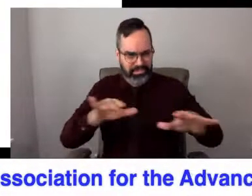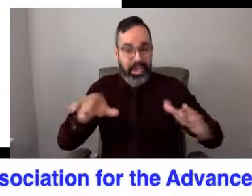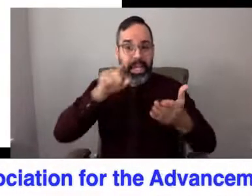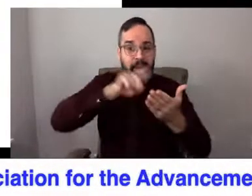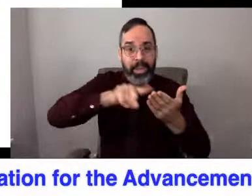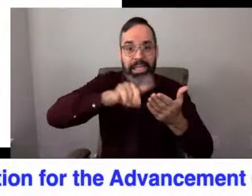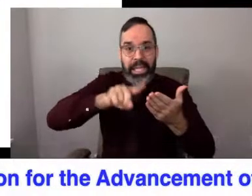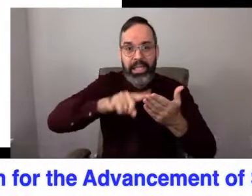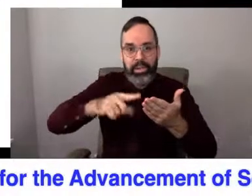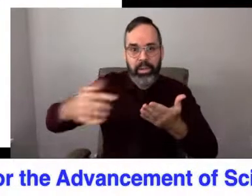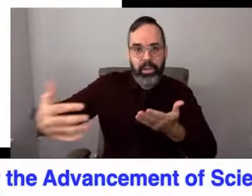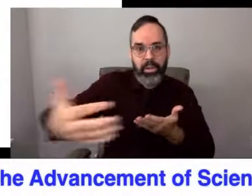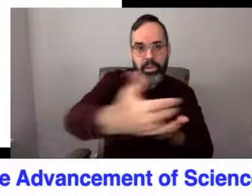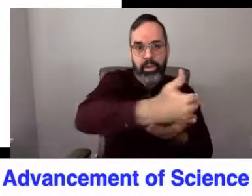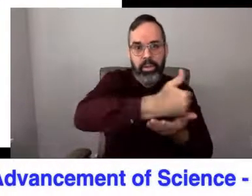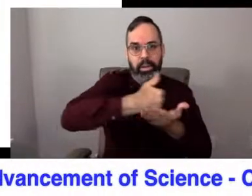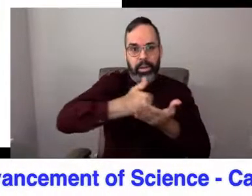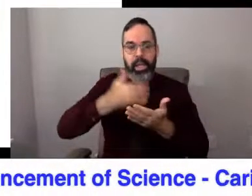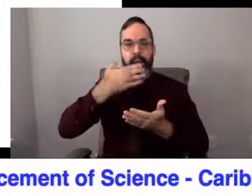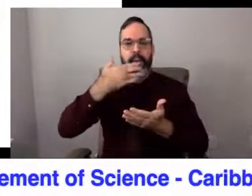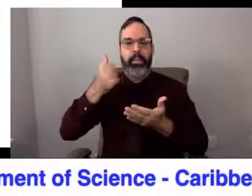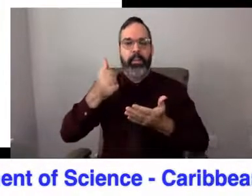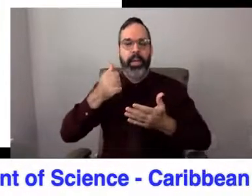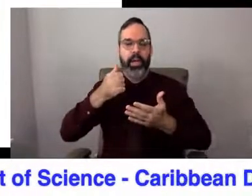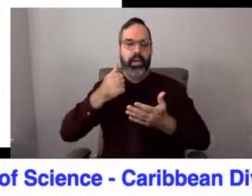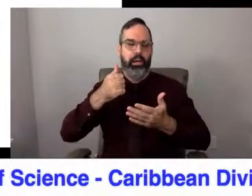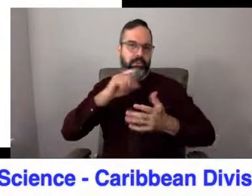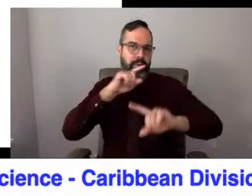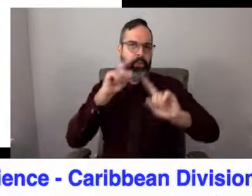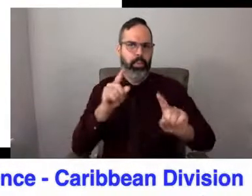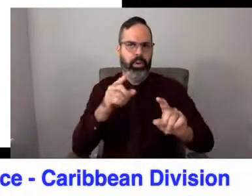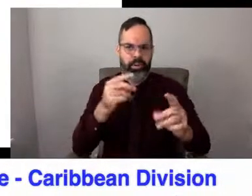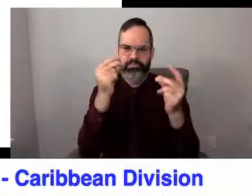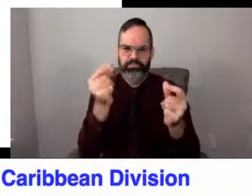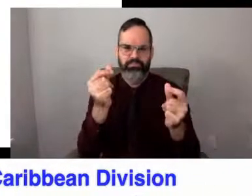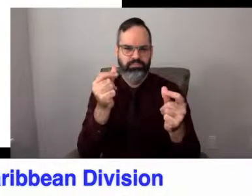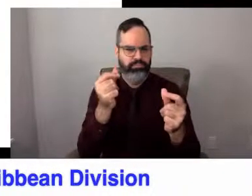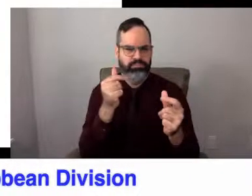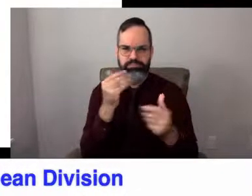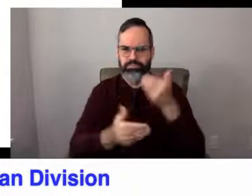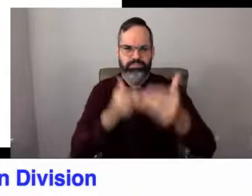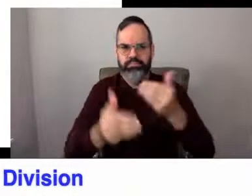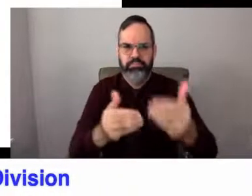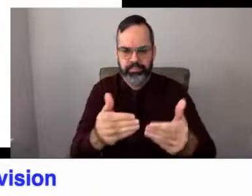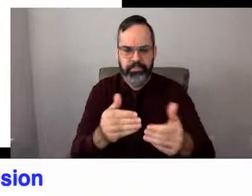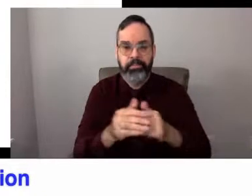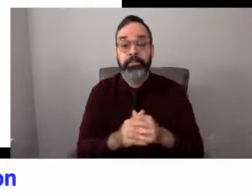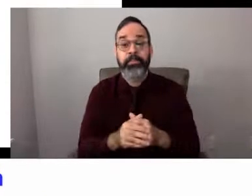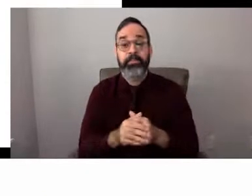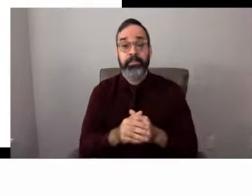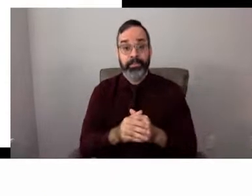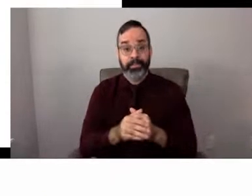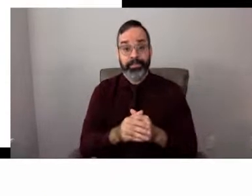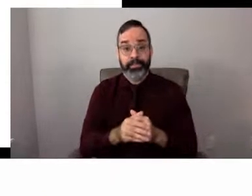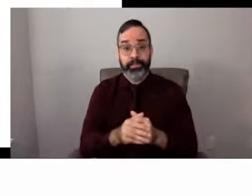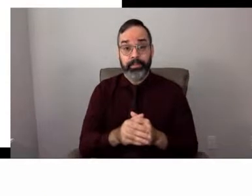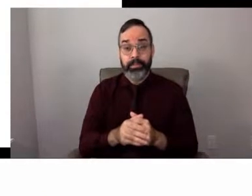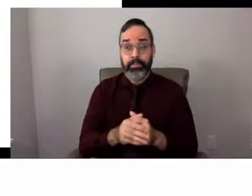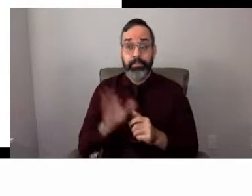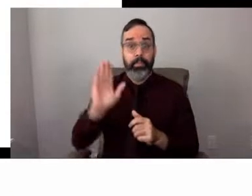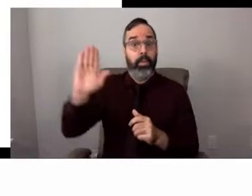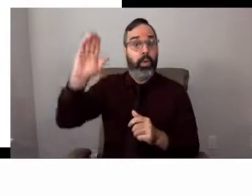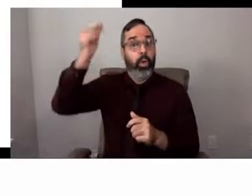que se están dando y una mejor respuesta, mucho más rápida y eficiente. A nivel central, quiero que vean